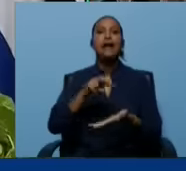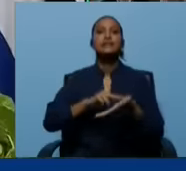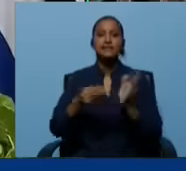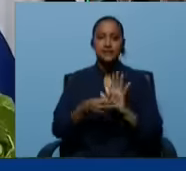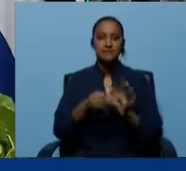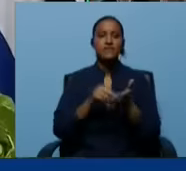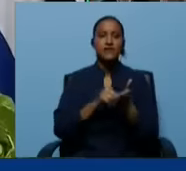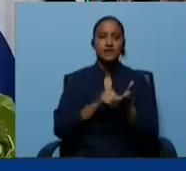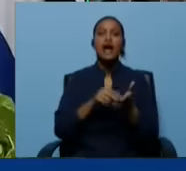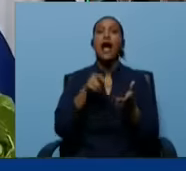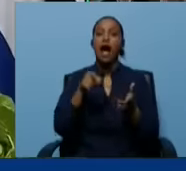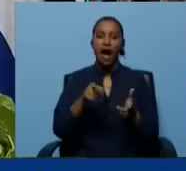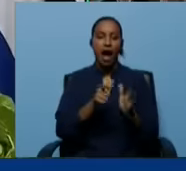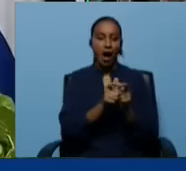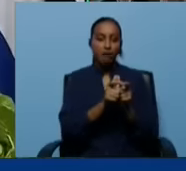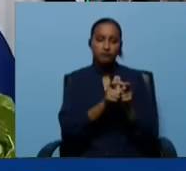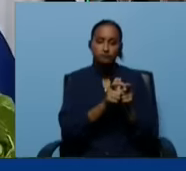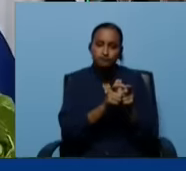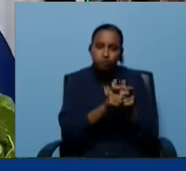imponerse